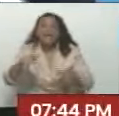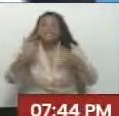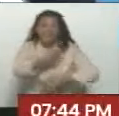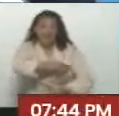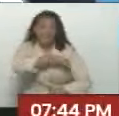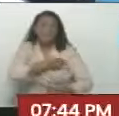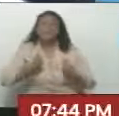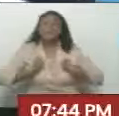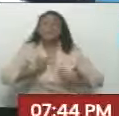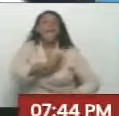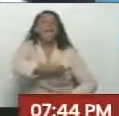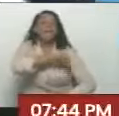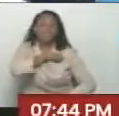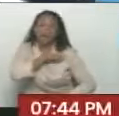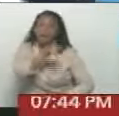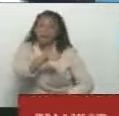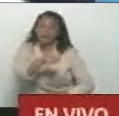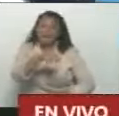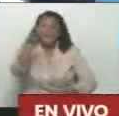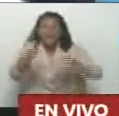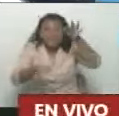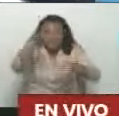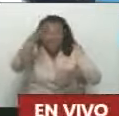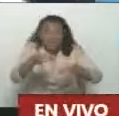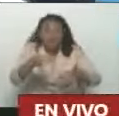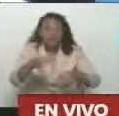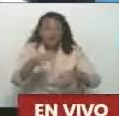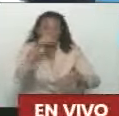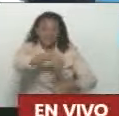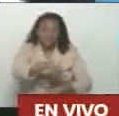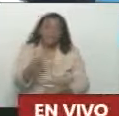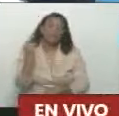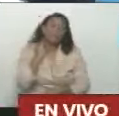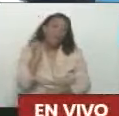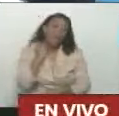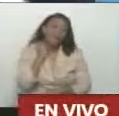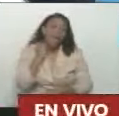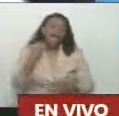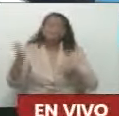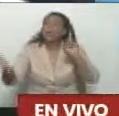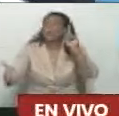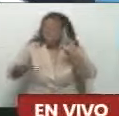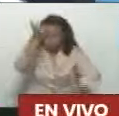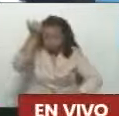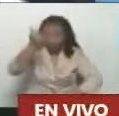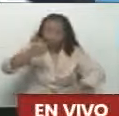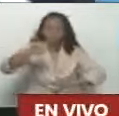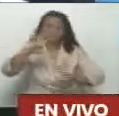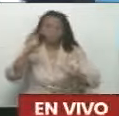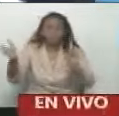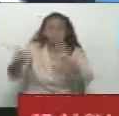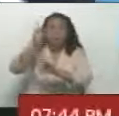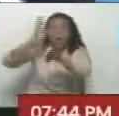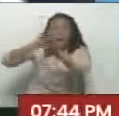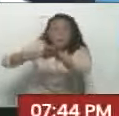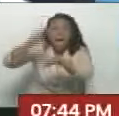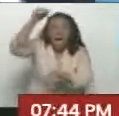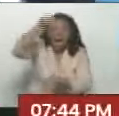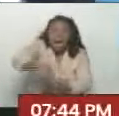España. La Fiscalía General de la República, el doctor Tarek William Saab, los ha solicitado